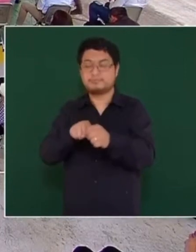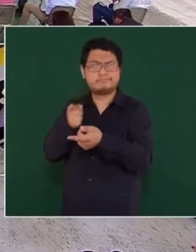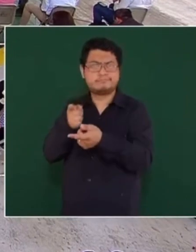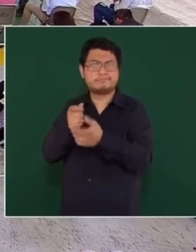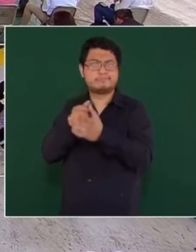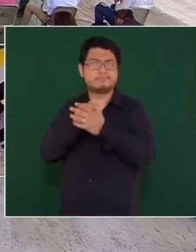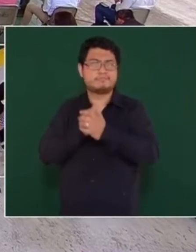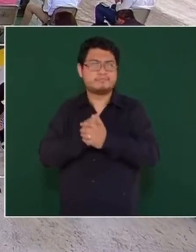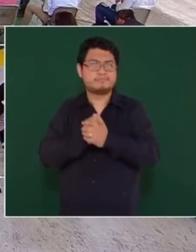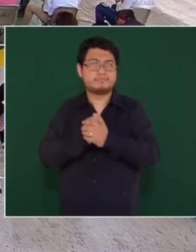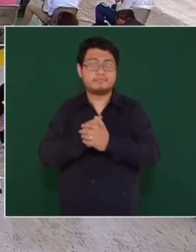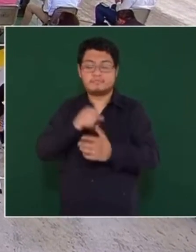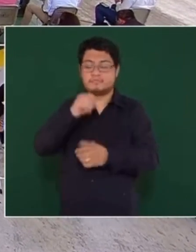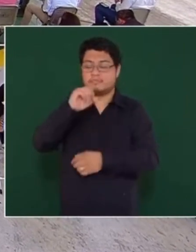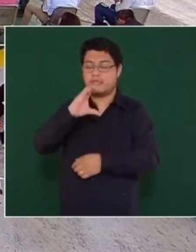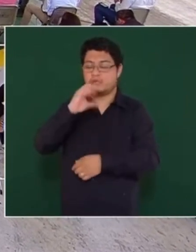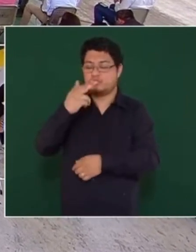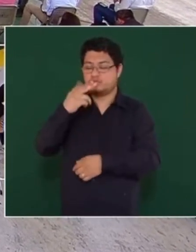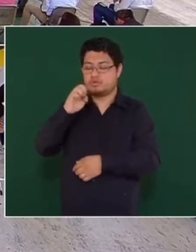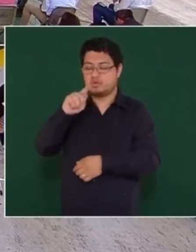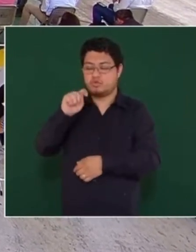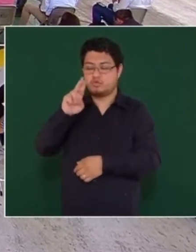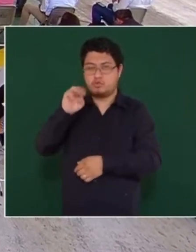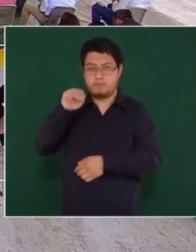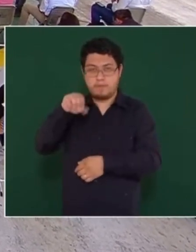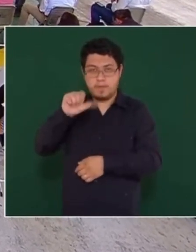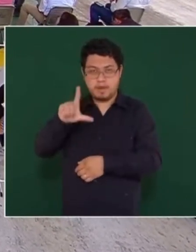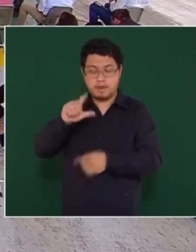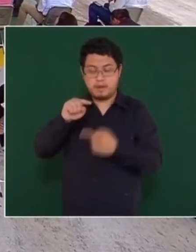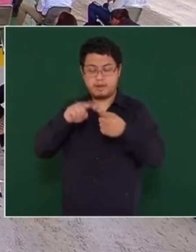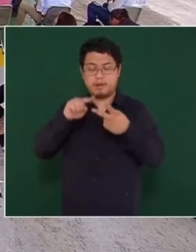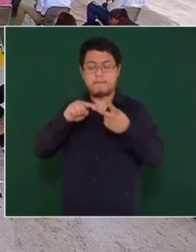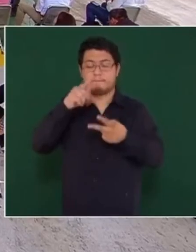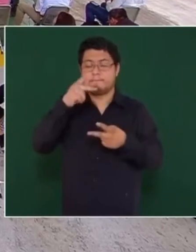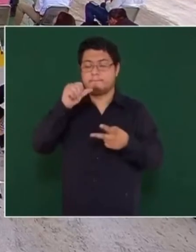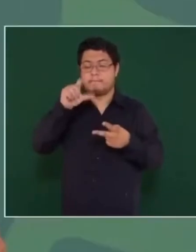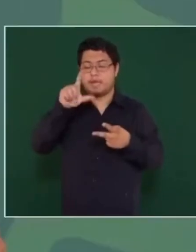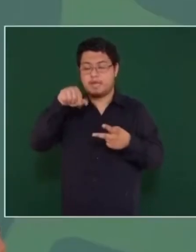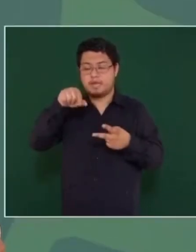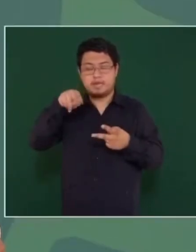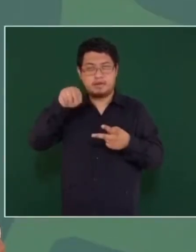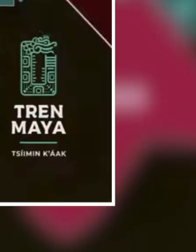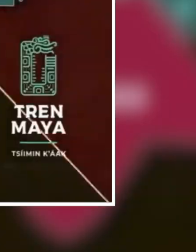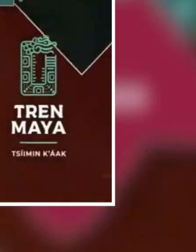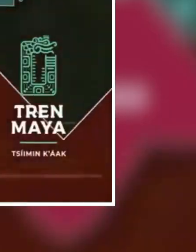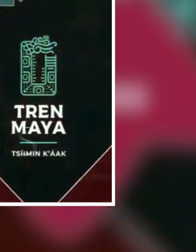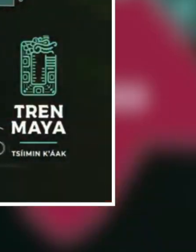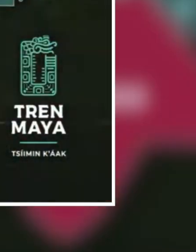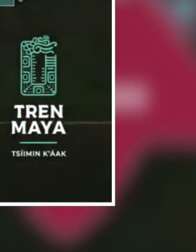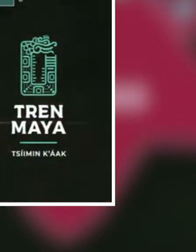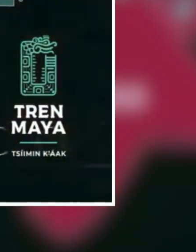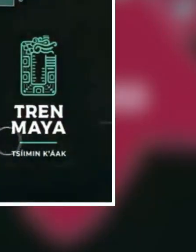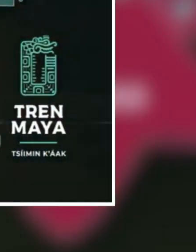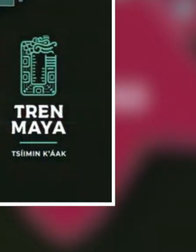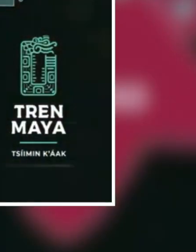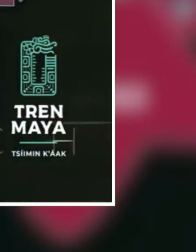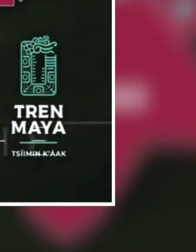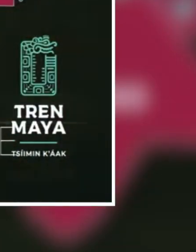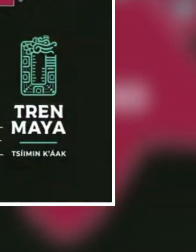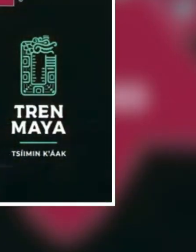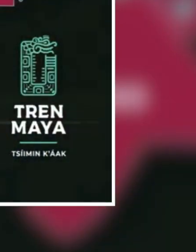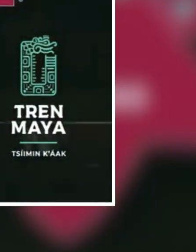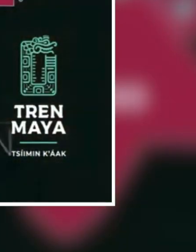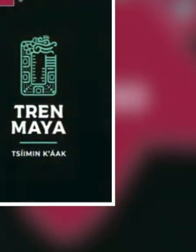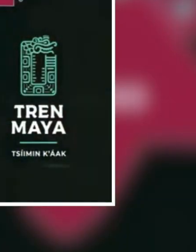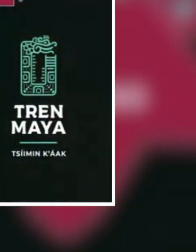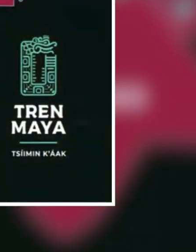aeropuerto de Chetumal, Palenque y Campeche. ¿Pero esto qué significa? ¿Es tan solo